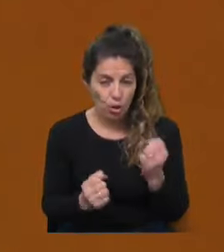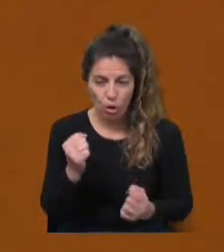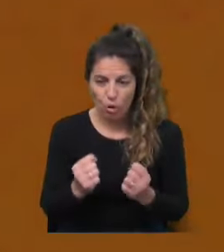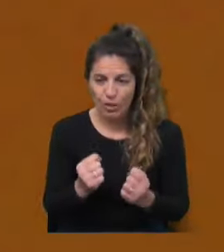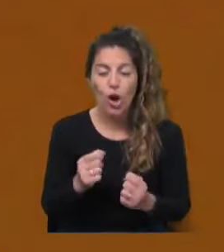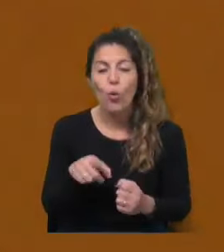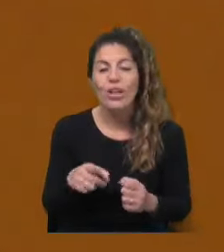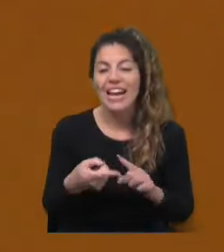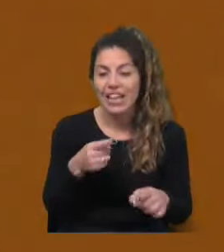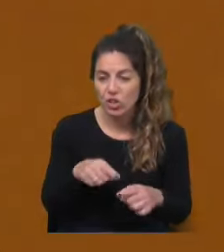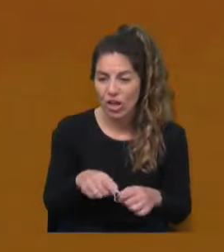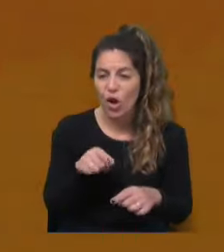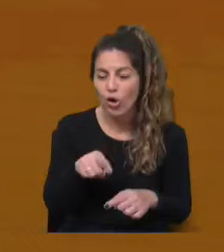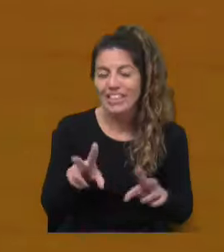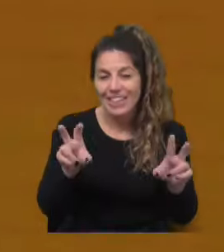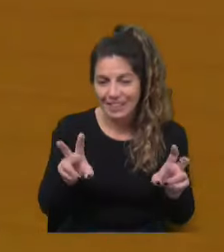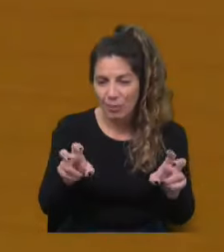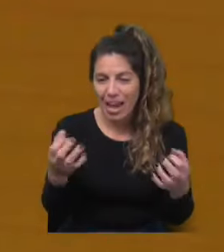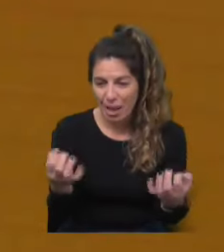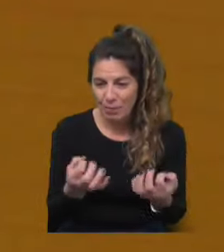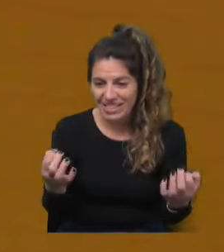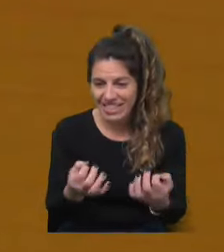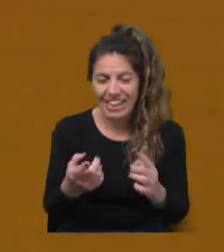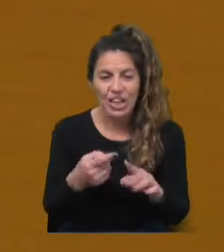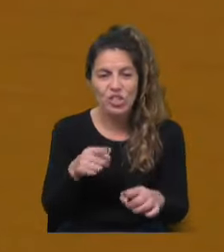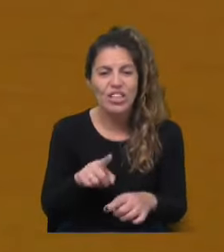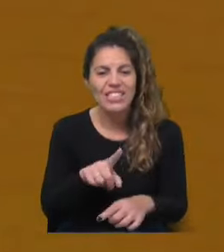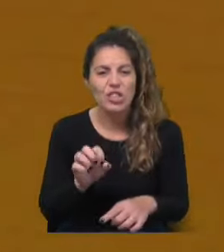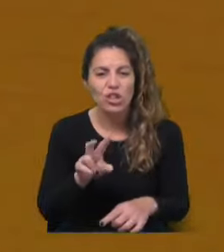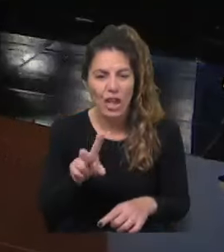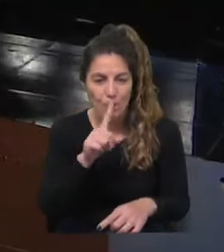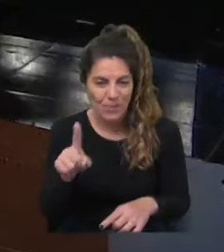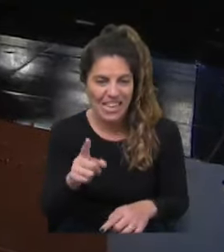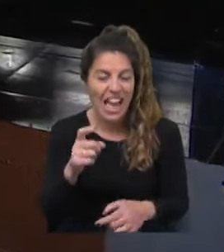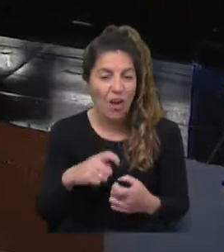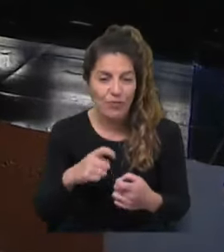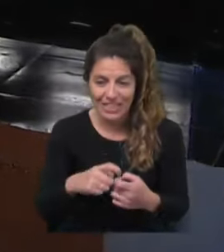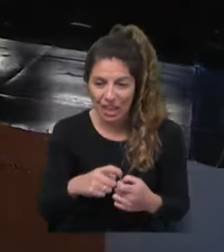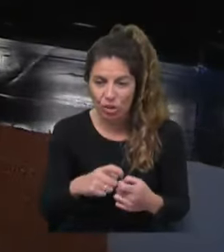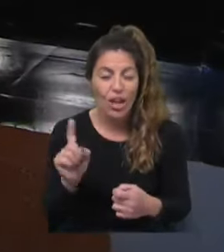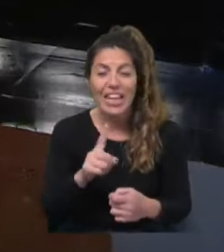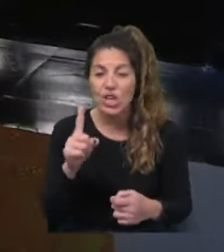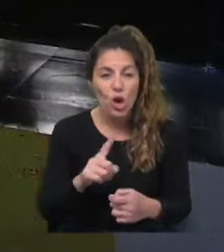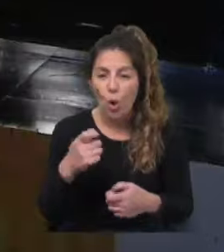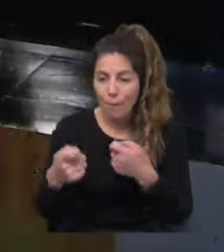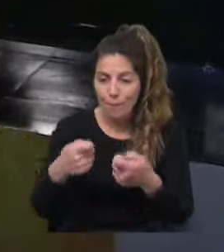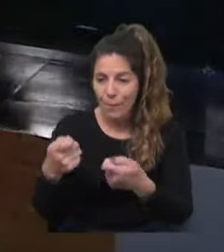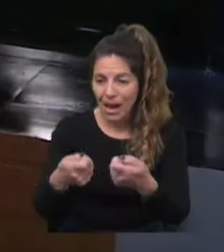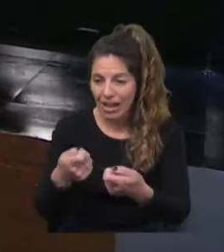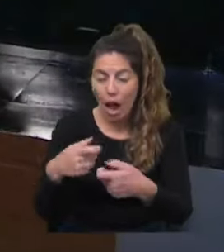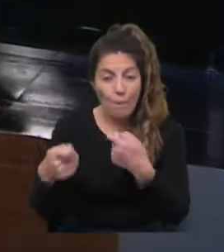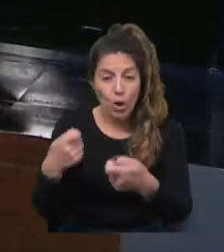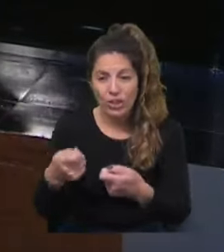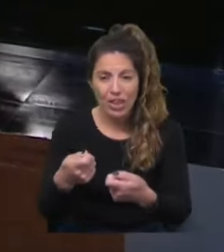una de ellas tiene que ver con este tema especial que tiene que ver con los 103.000 afiliados que no están pagando la caja porque